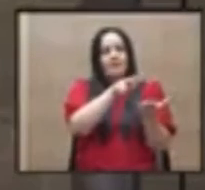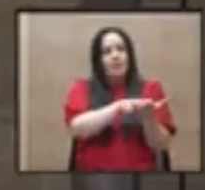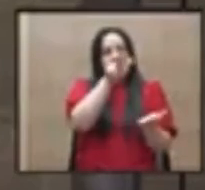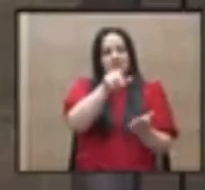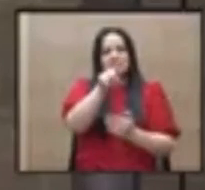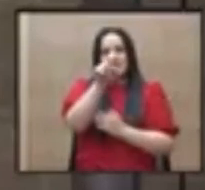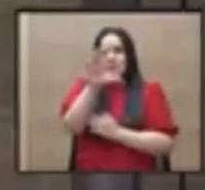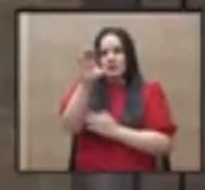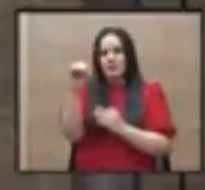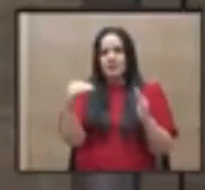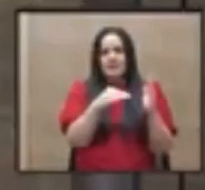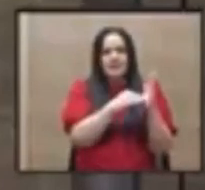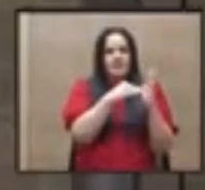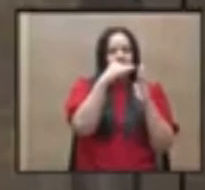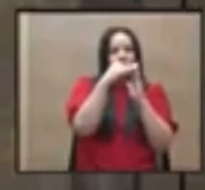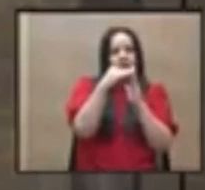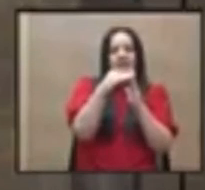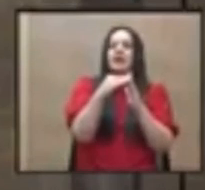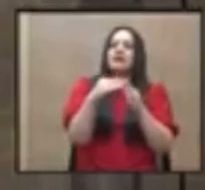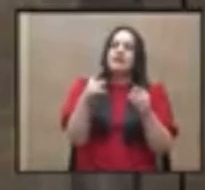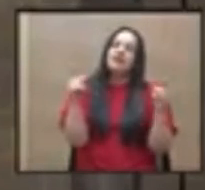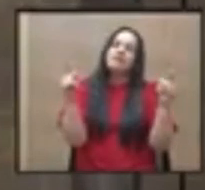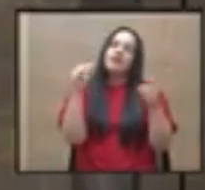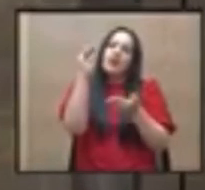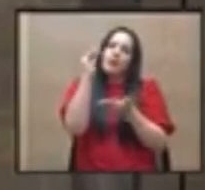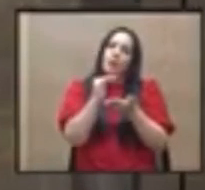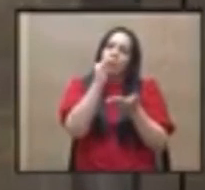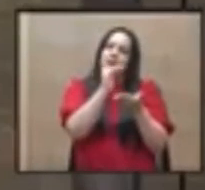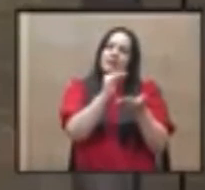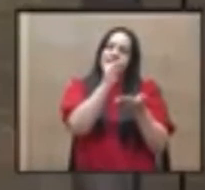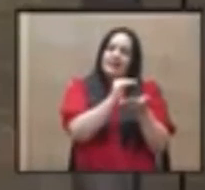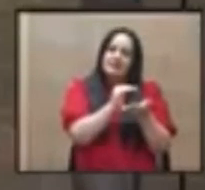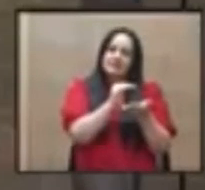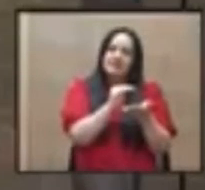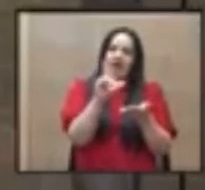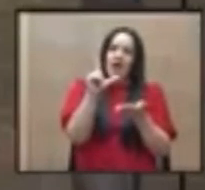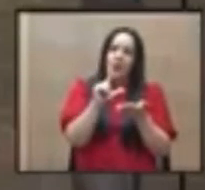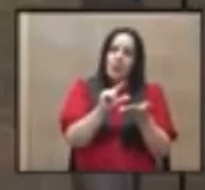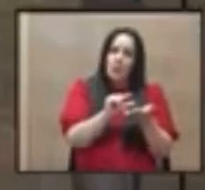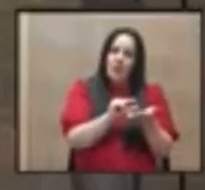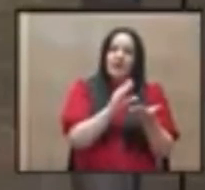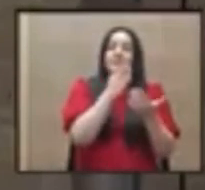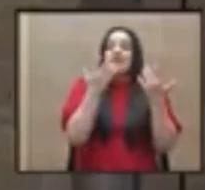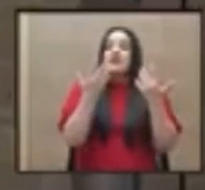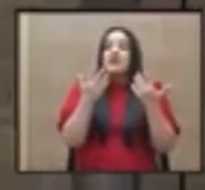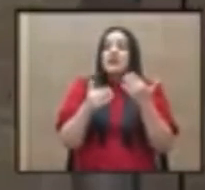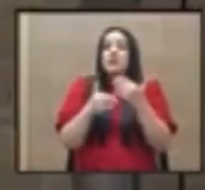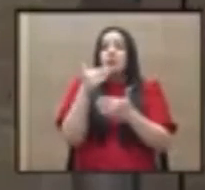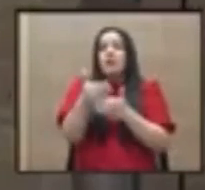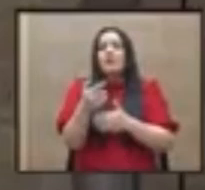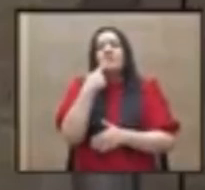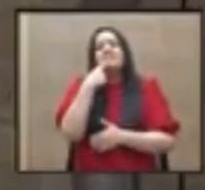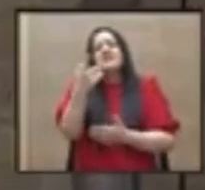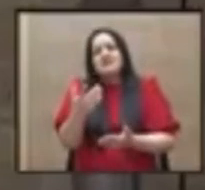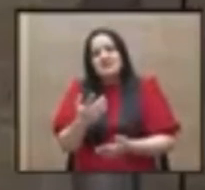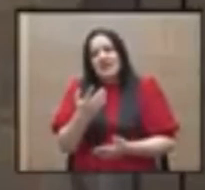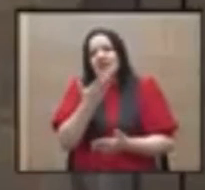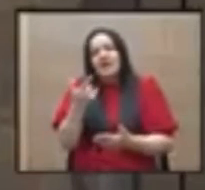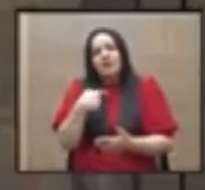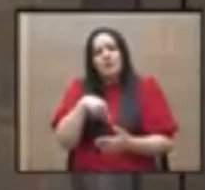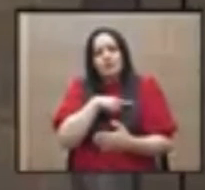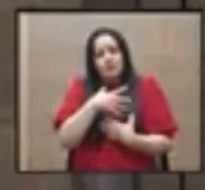150.000 millones de recortes previamente acordados. Luego nos dicen que confiemos en ellos, que confiemos en el